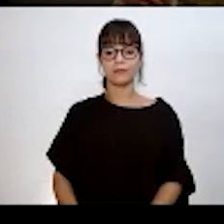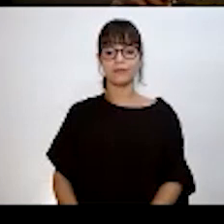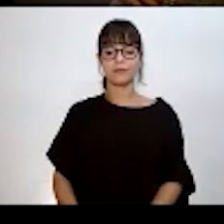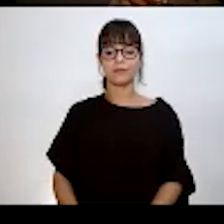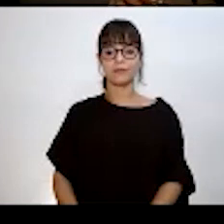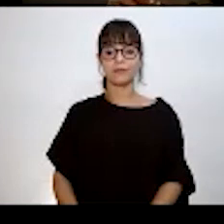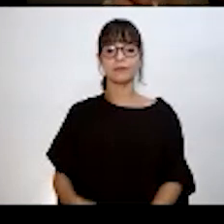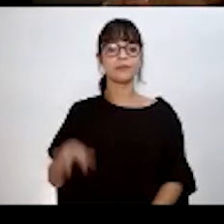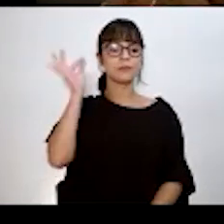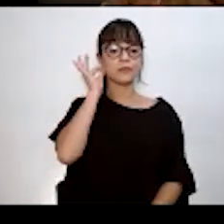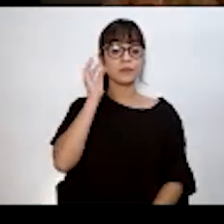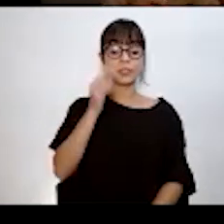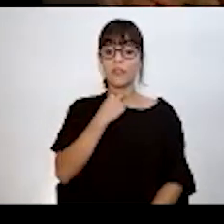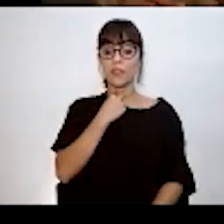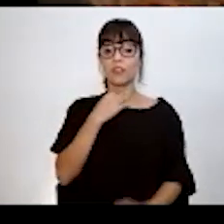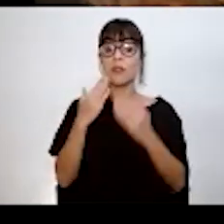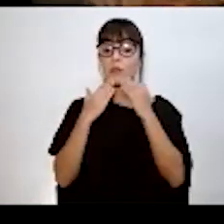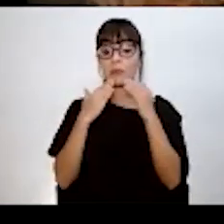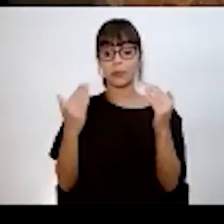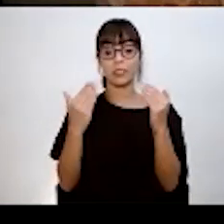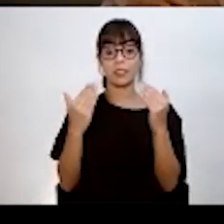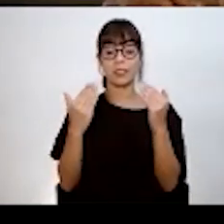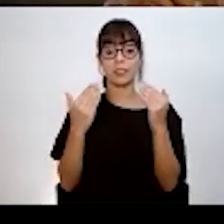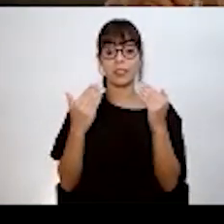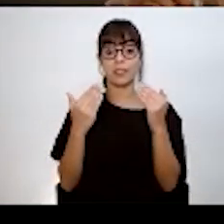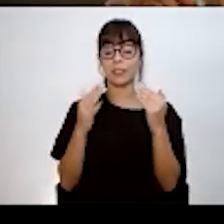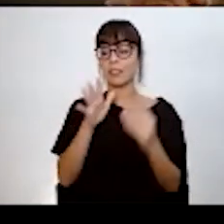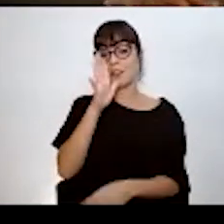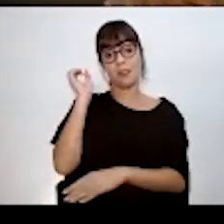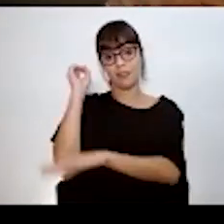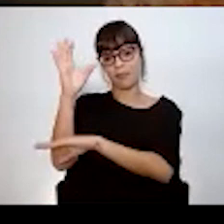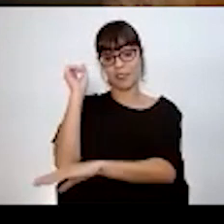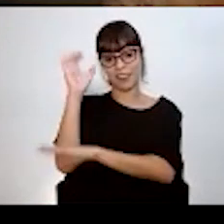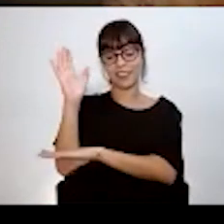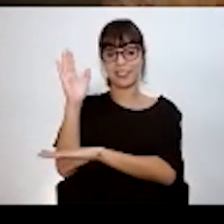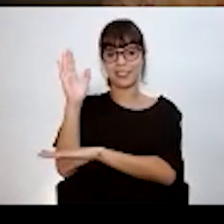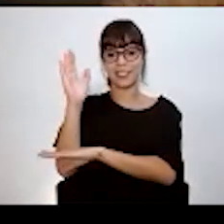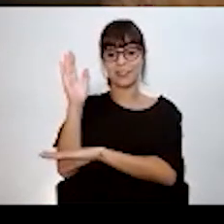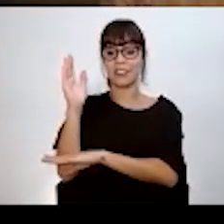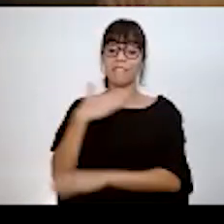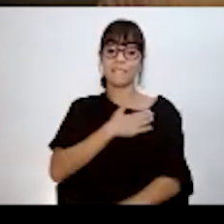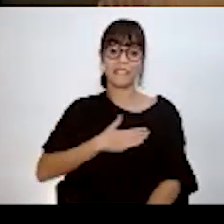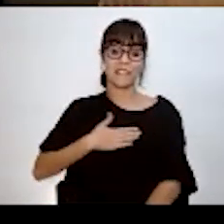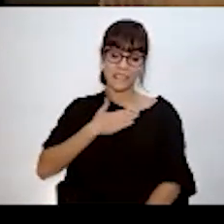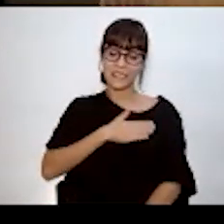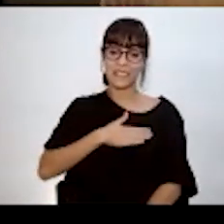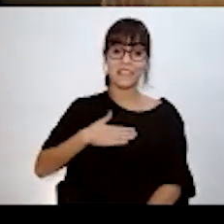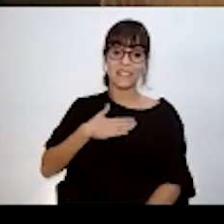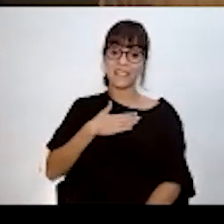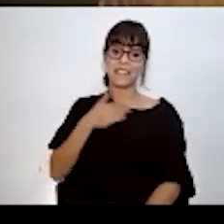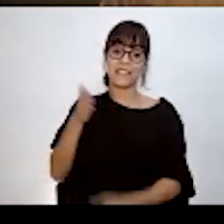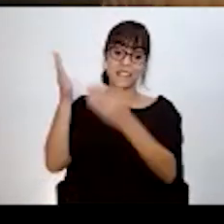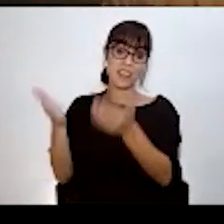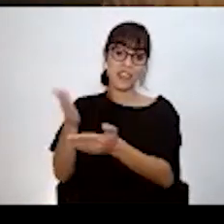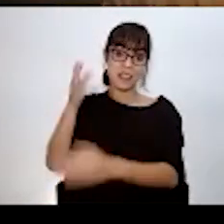Bueno, muchísimas gracias por esta conferencia. Desde luego, como siempre, es un placer escuchar a Javier Velasco y